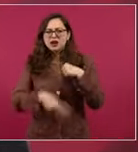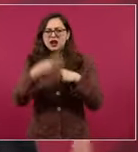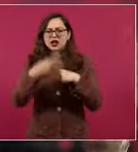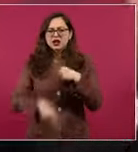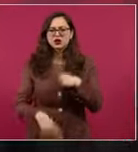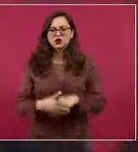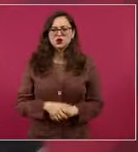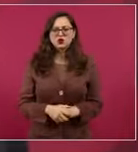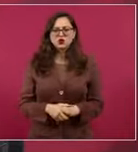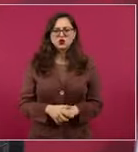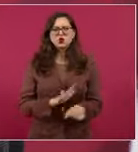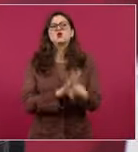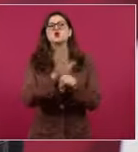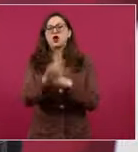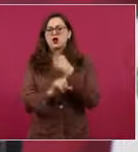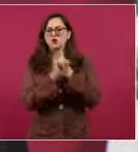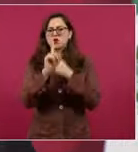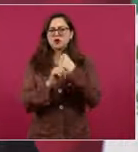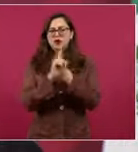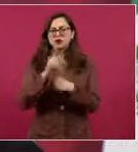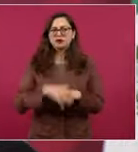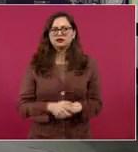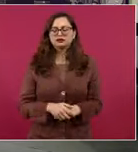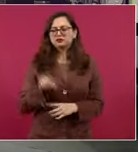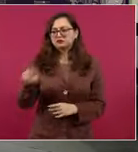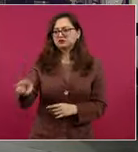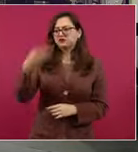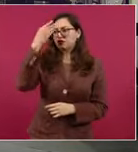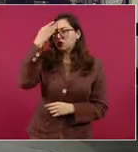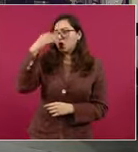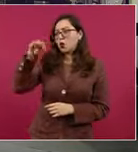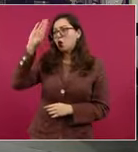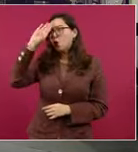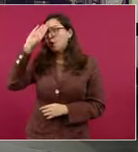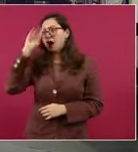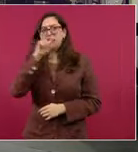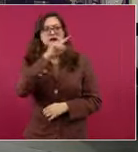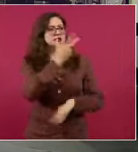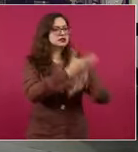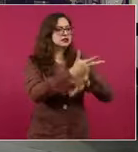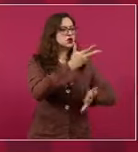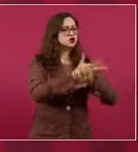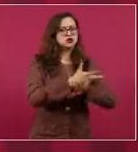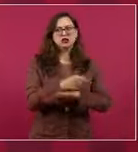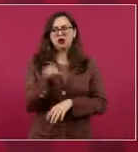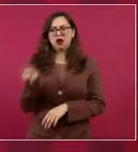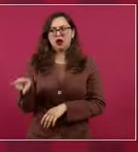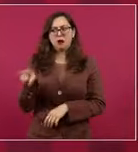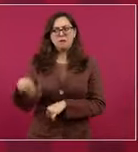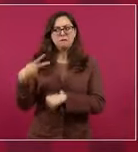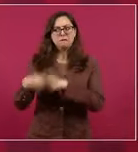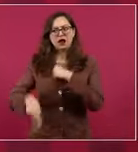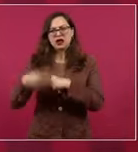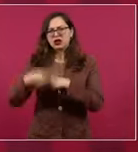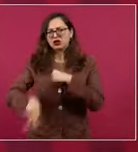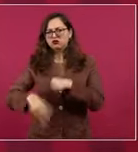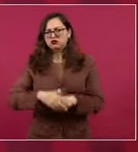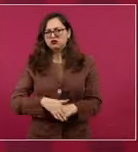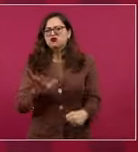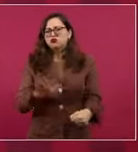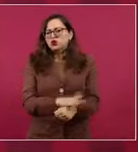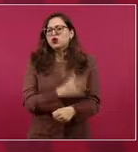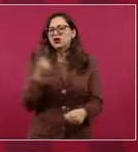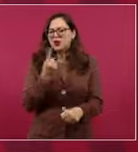¿Qué peligro significa Cuba para Estados Unidos? ¿Qué peligro significa Venezuela para Estados